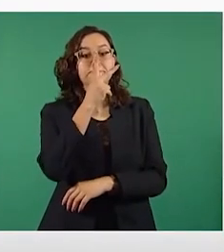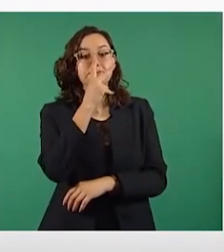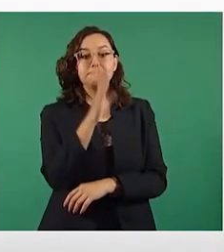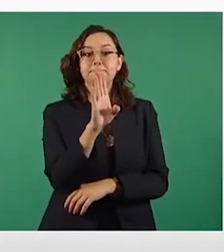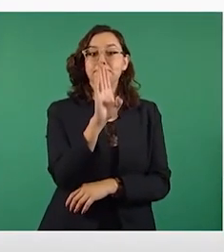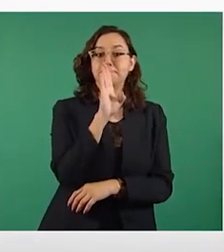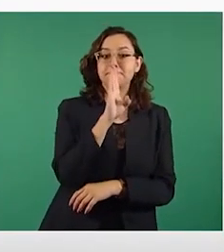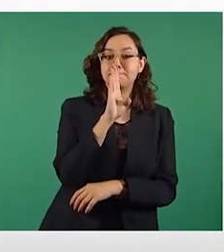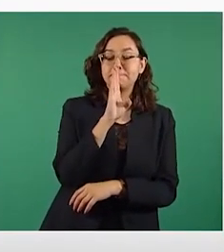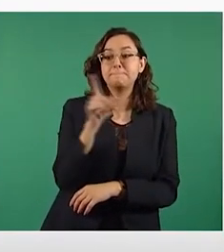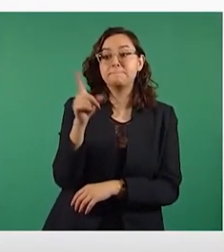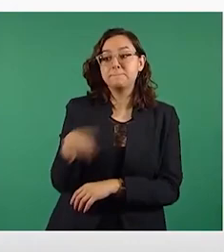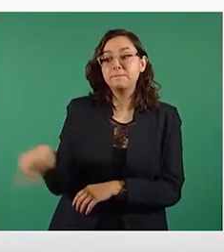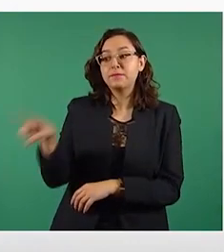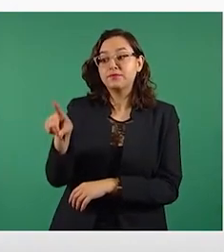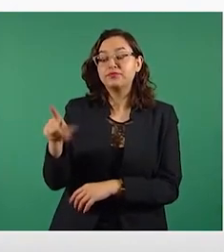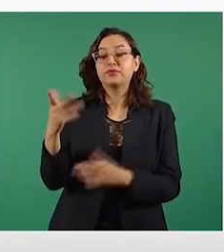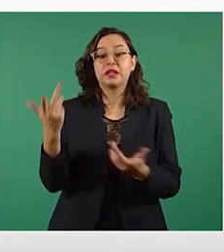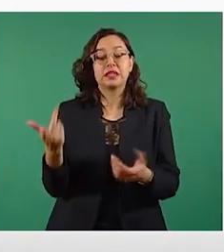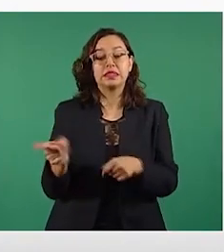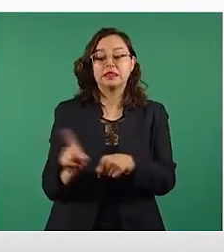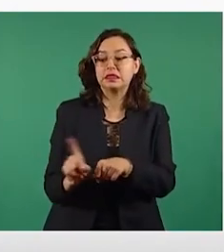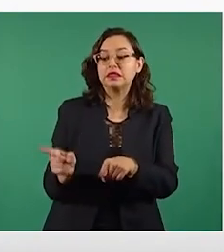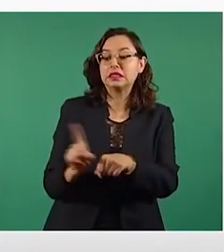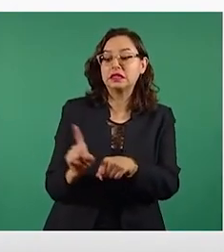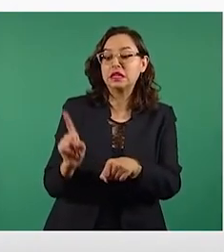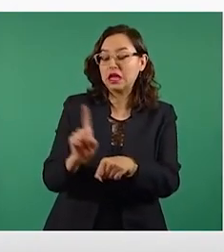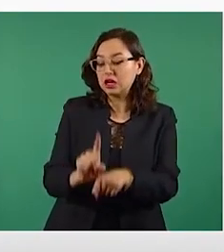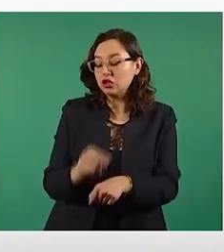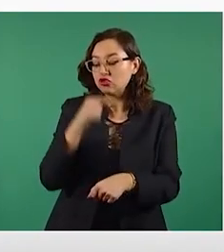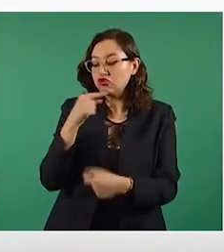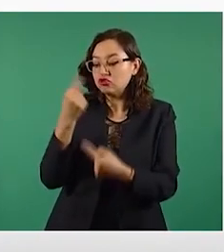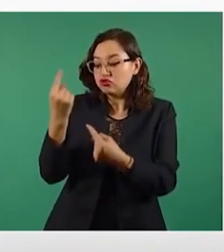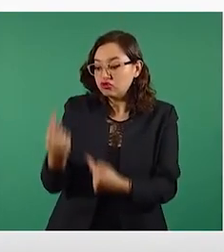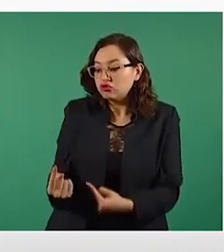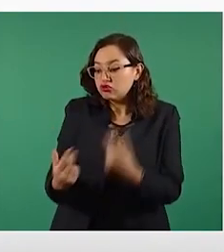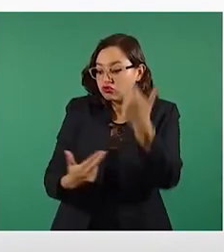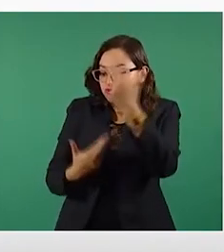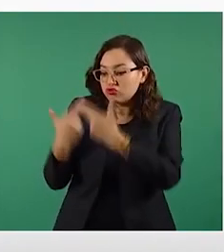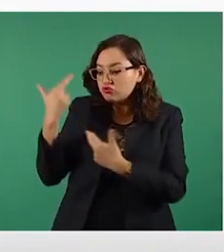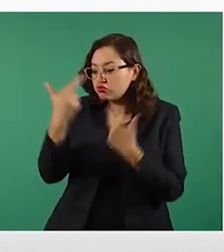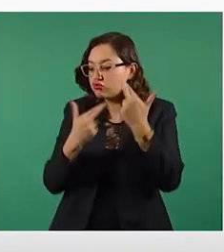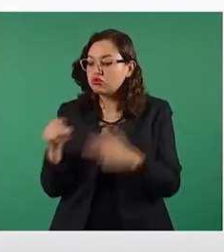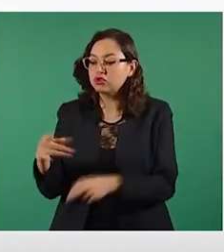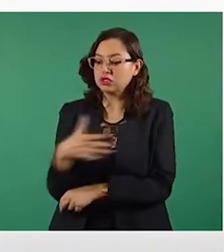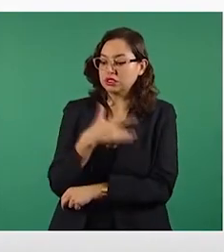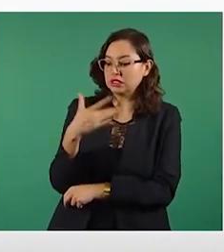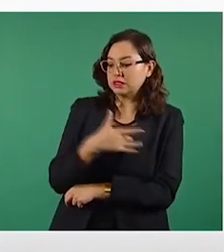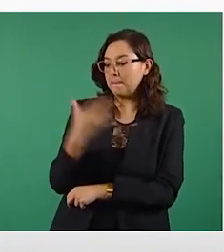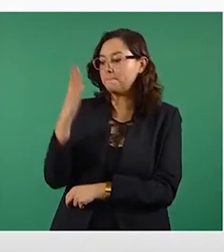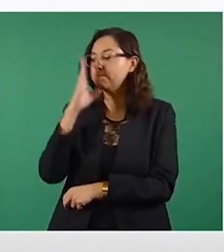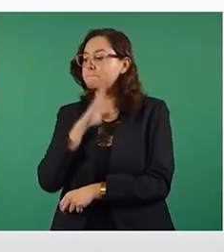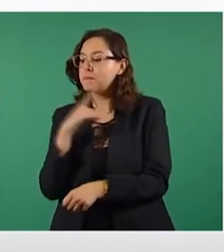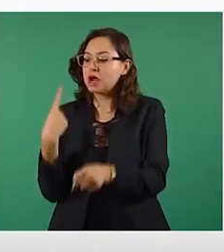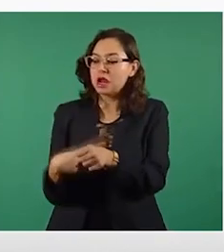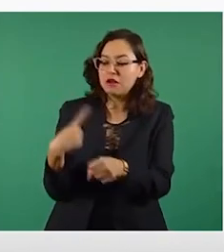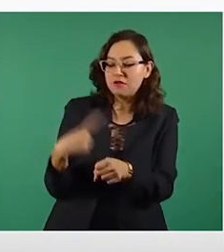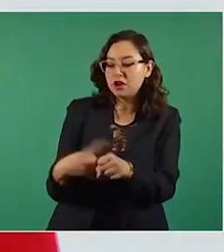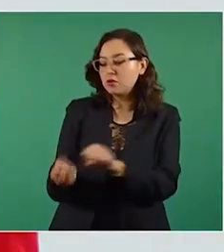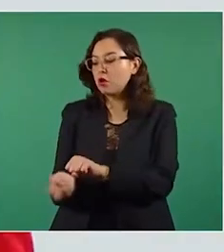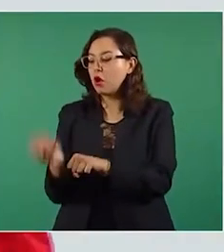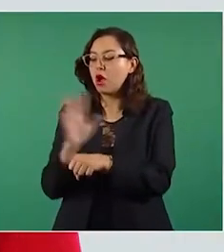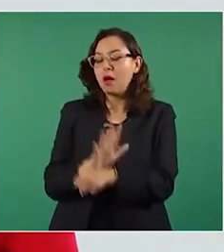familia deberán revisar todos los días al menor, si el menor tiene síntomas relacionados con el